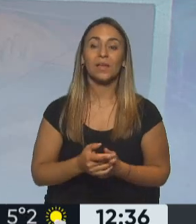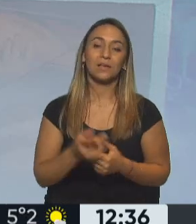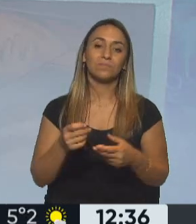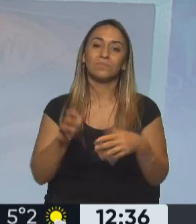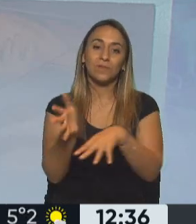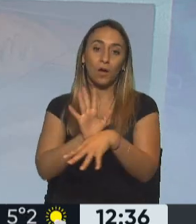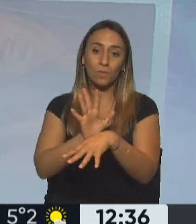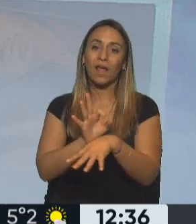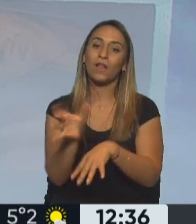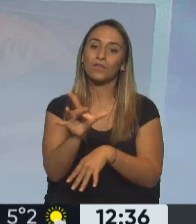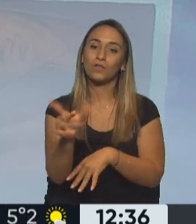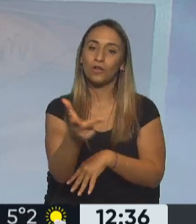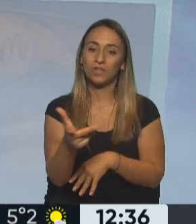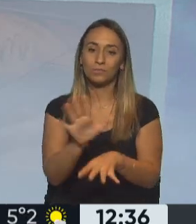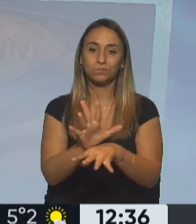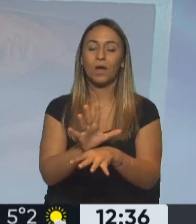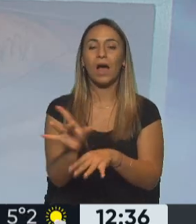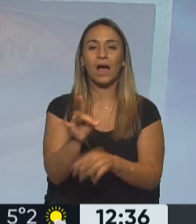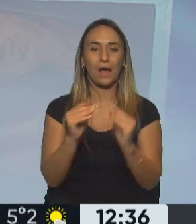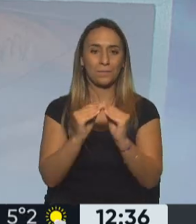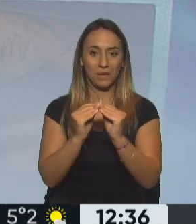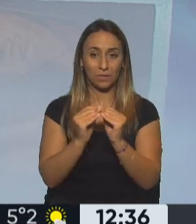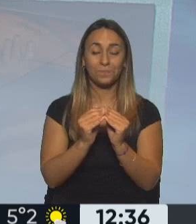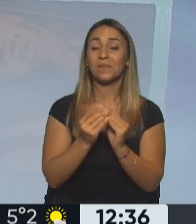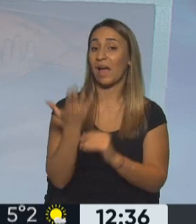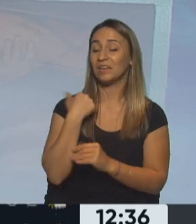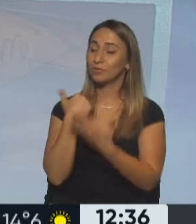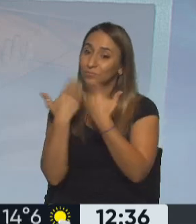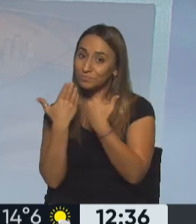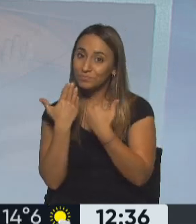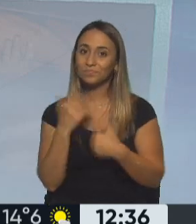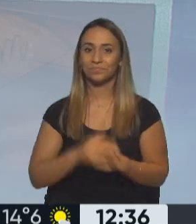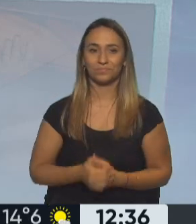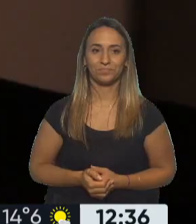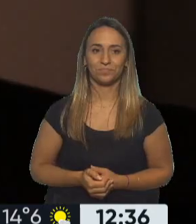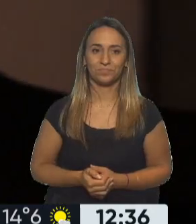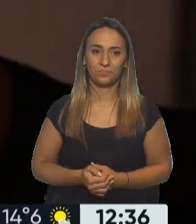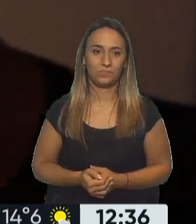amistad. Estuvimos ayer con ellos, tienen funciones de miércoles a domingos y el sábado doble función.